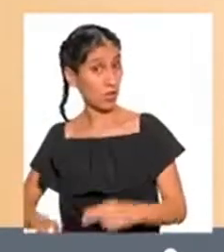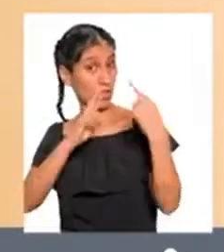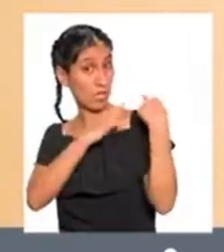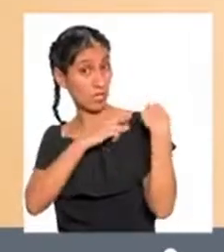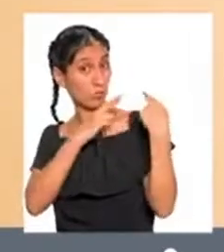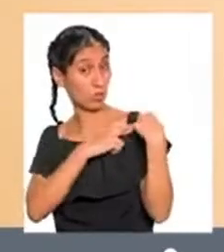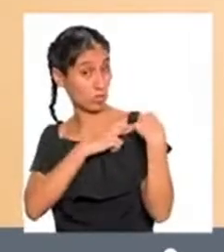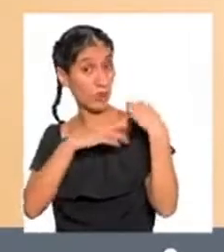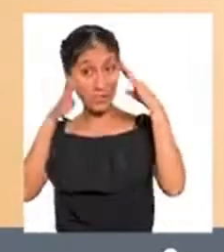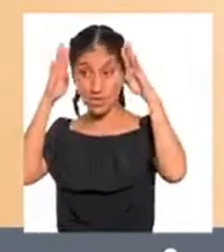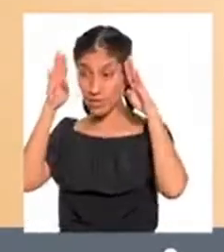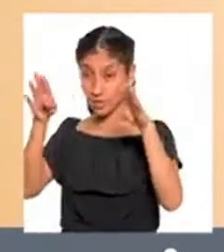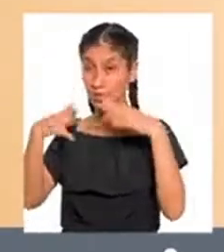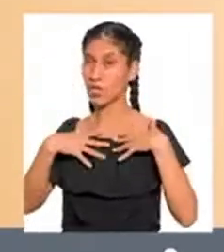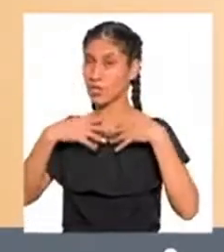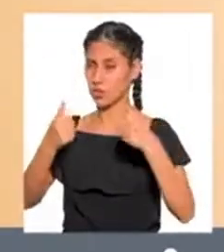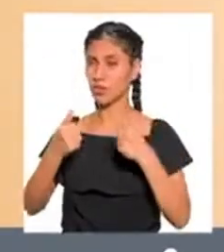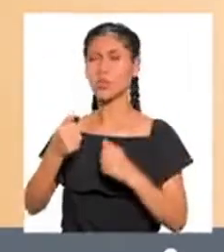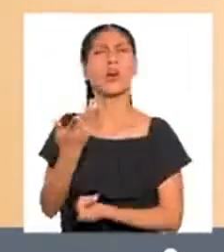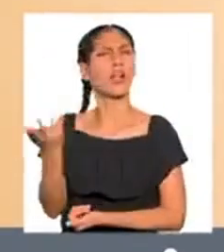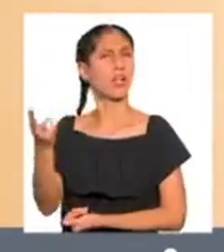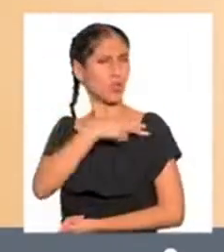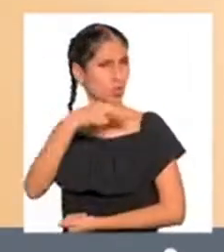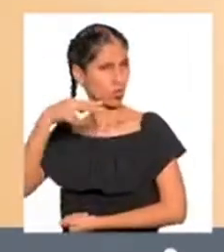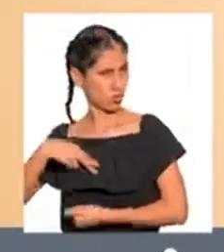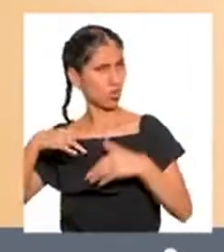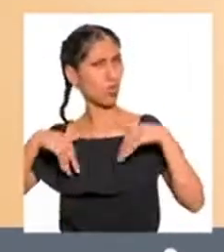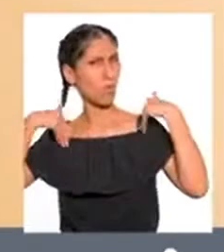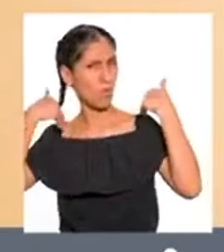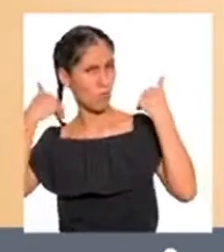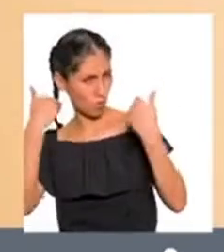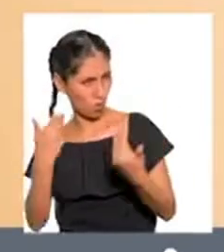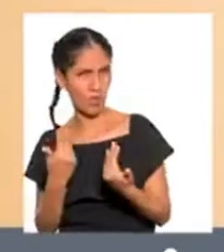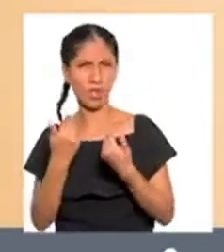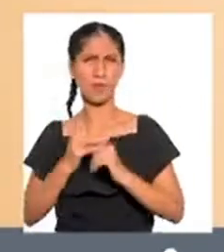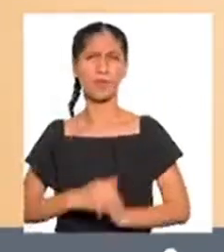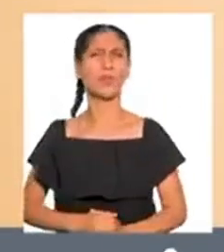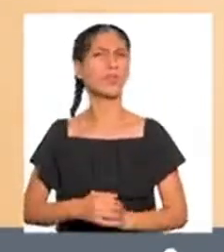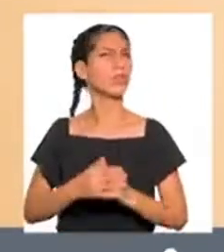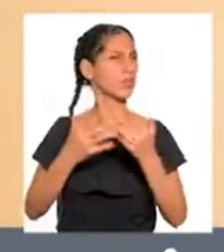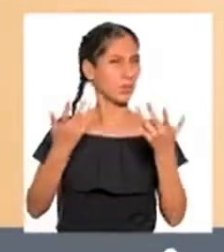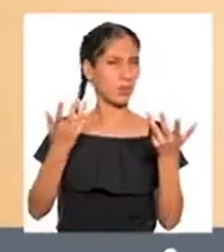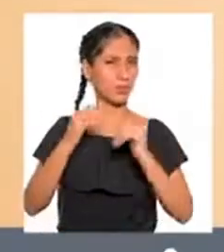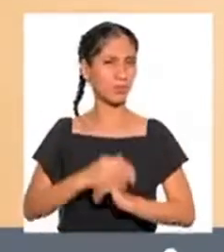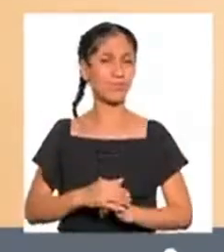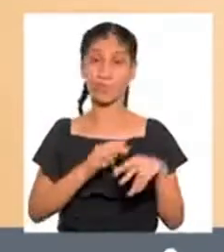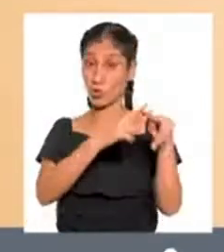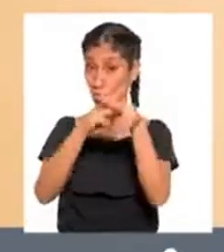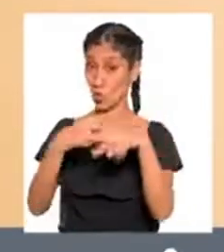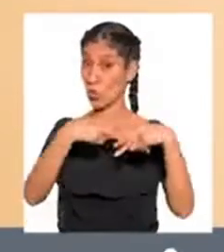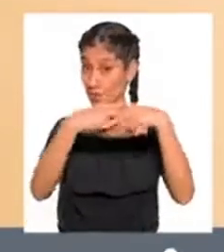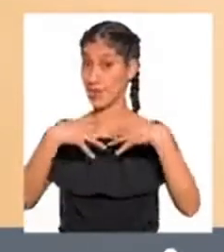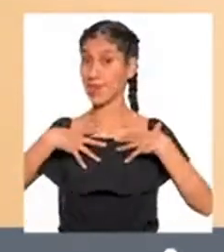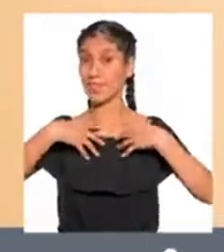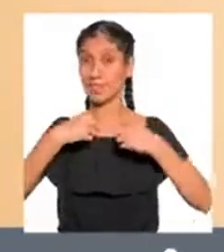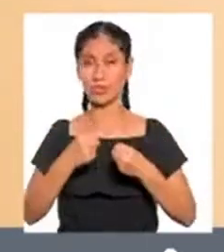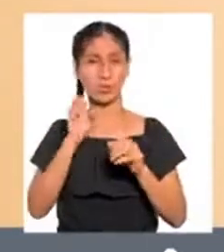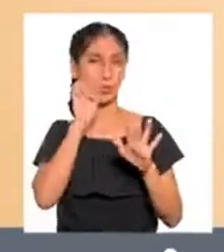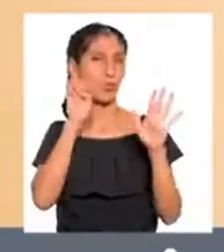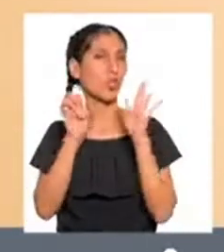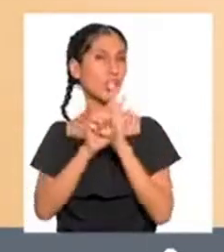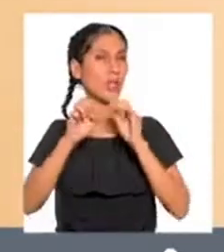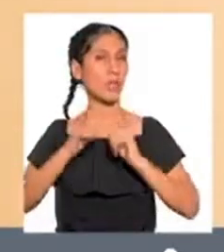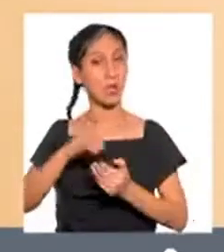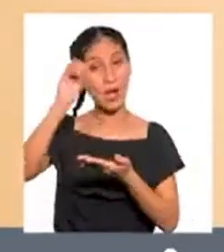en salud, nosotros como población podemos, en la medida de nuestras posibilidades, cuidar nuestra salud, por